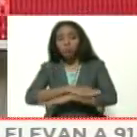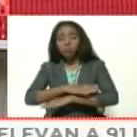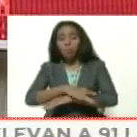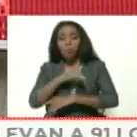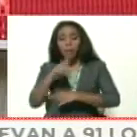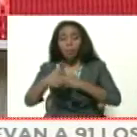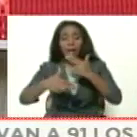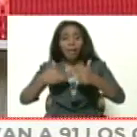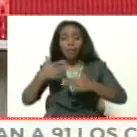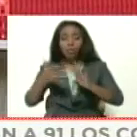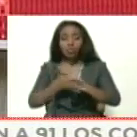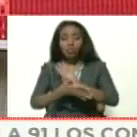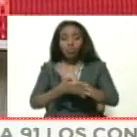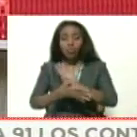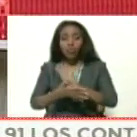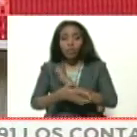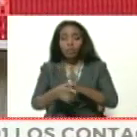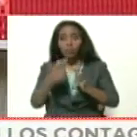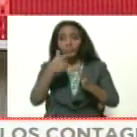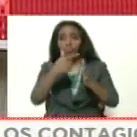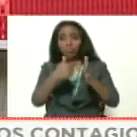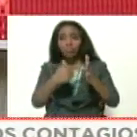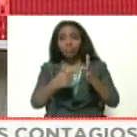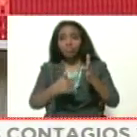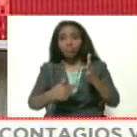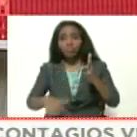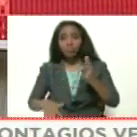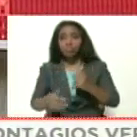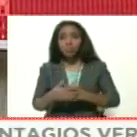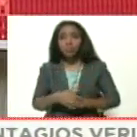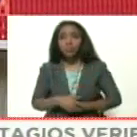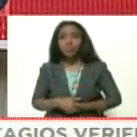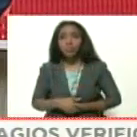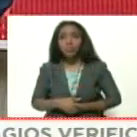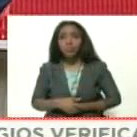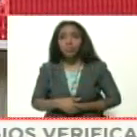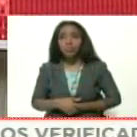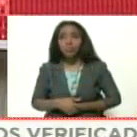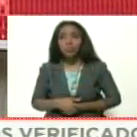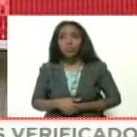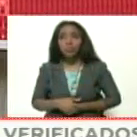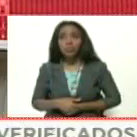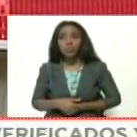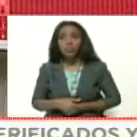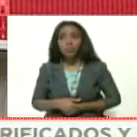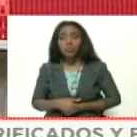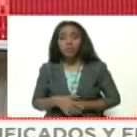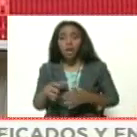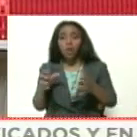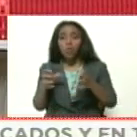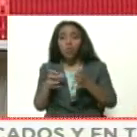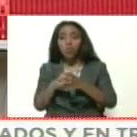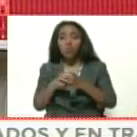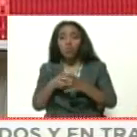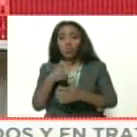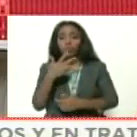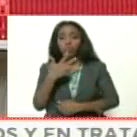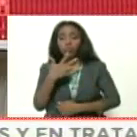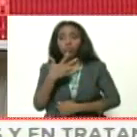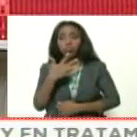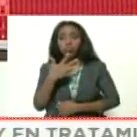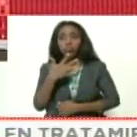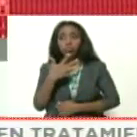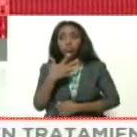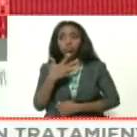Yabo, Briot, Harry, Lince, Fénix, Mono, Conejo y San. Este era el grupo 3